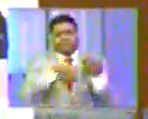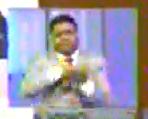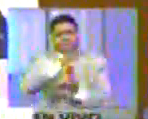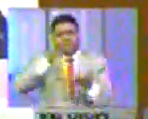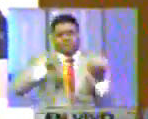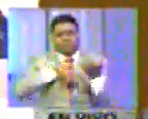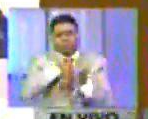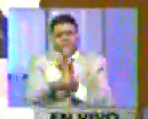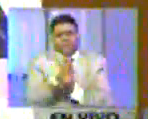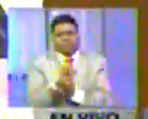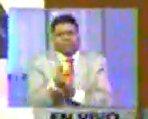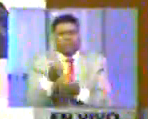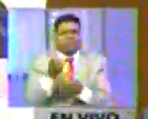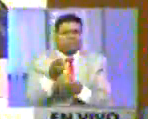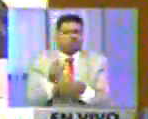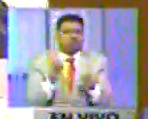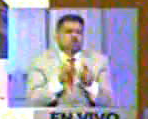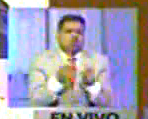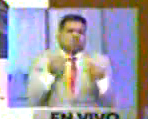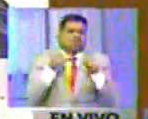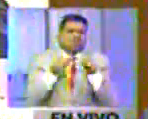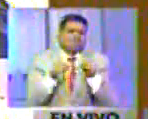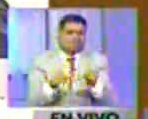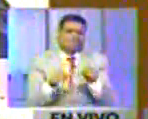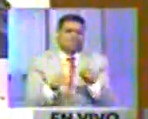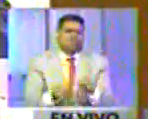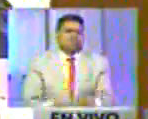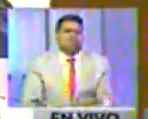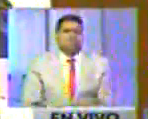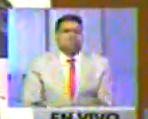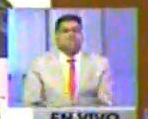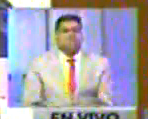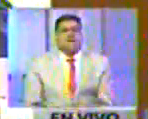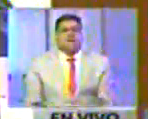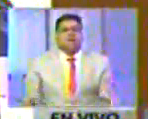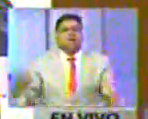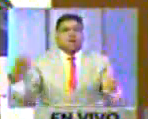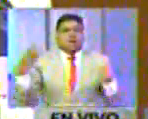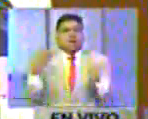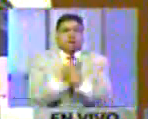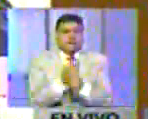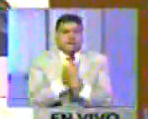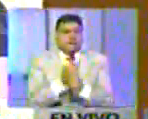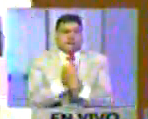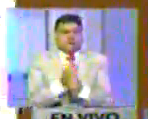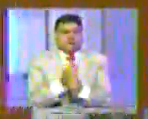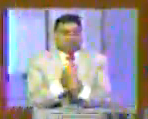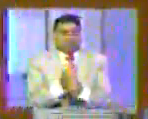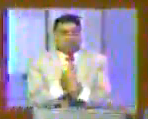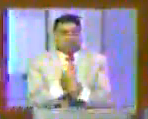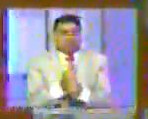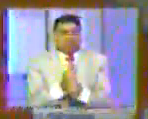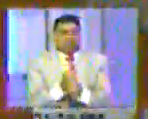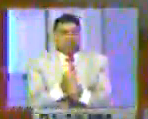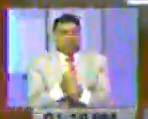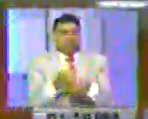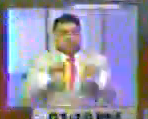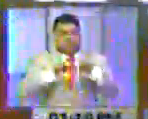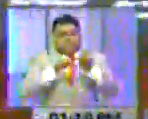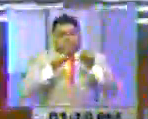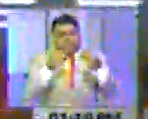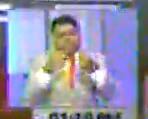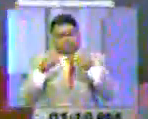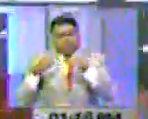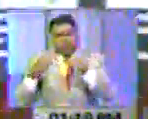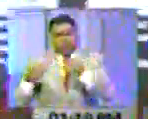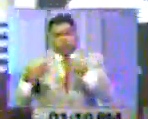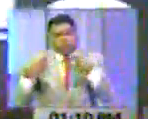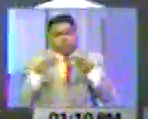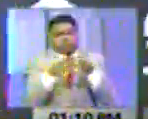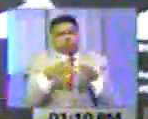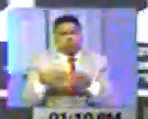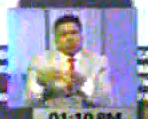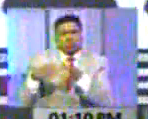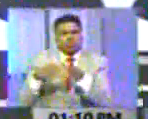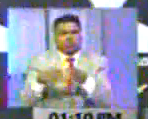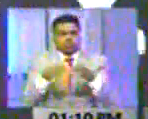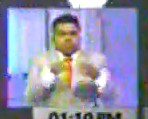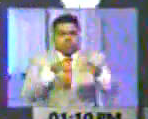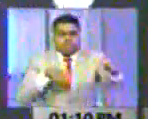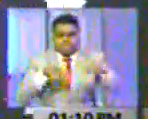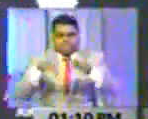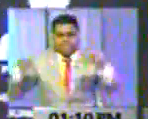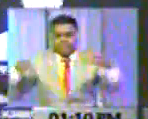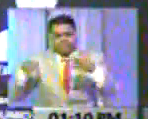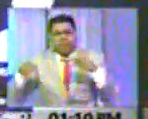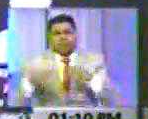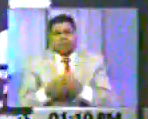no convencional, logrando el desmantelamiento de las principales bandas ubicadas en la región del Arco Minero, como